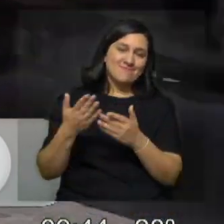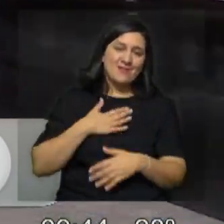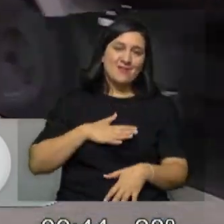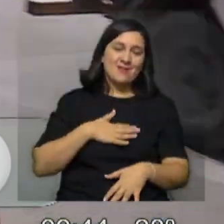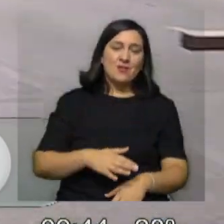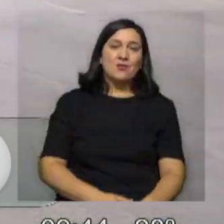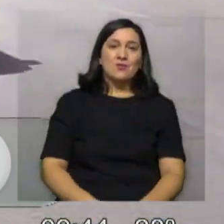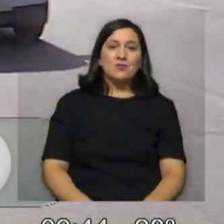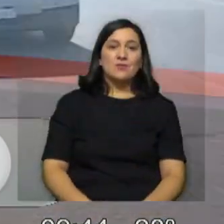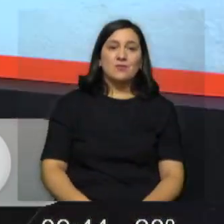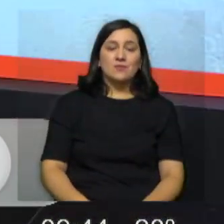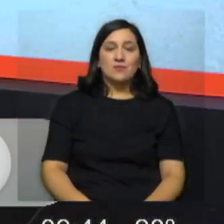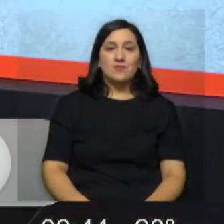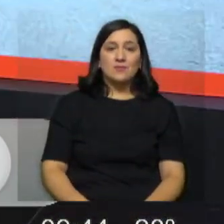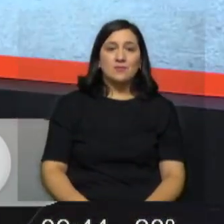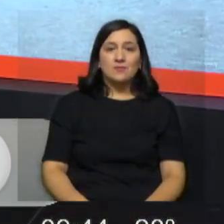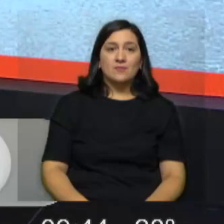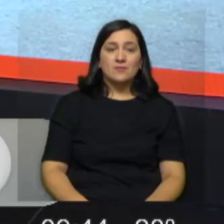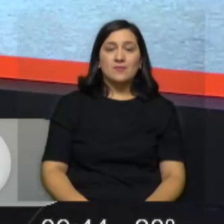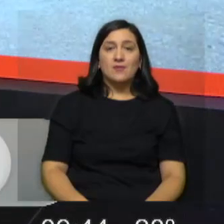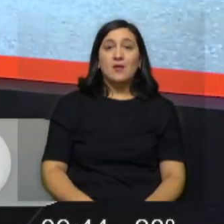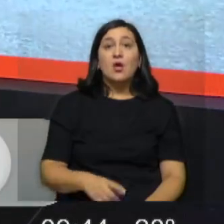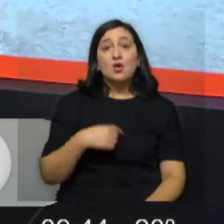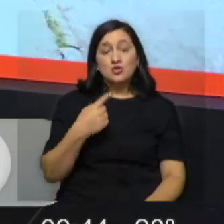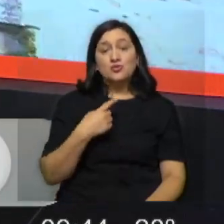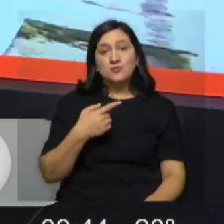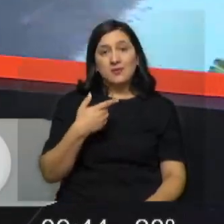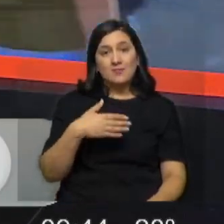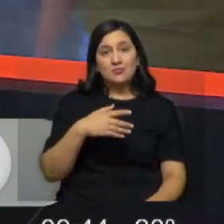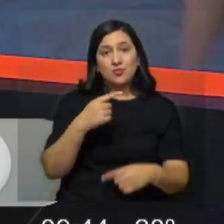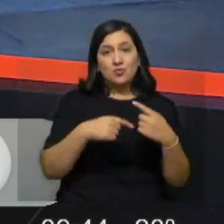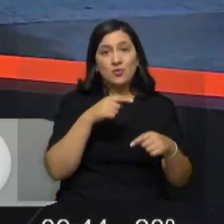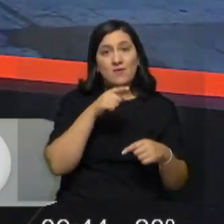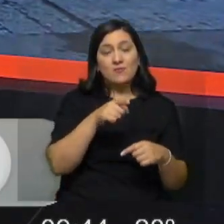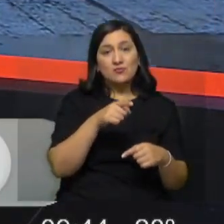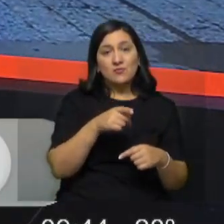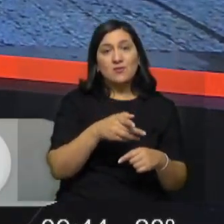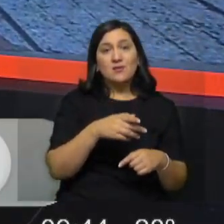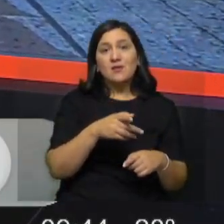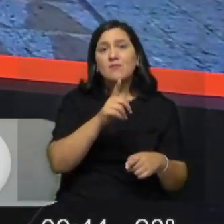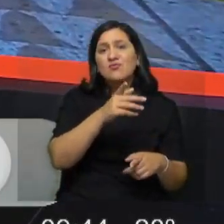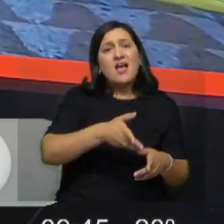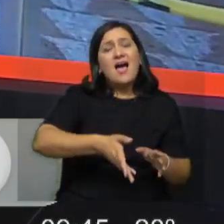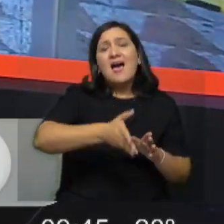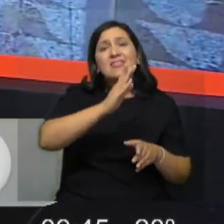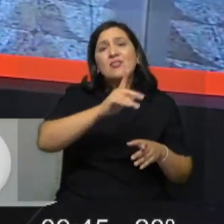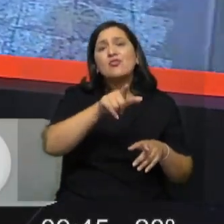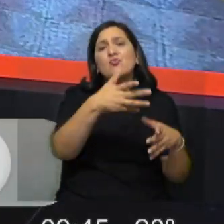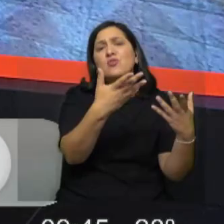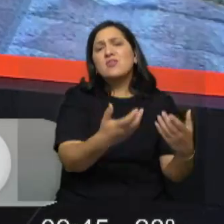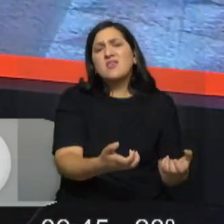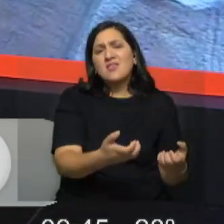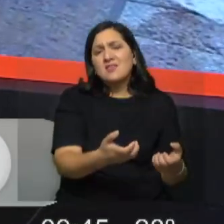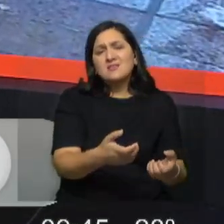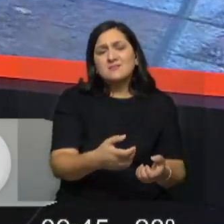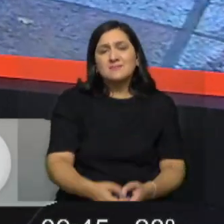JP, nosotros te dejamos seguir a vos. Nosotros te dejamos seguir a vos por la ciudad de Montevideo, que vayas para donde quieras, para donde se te